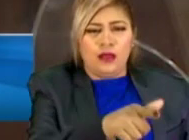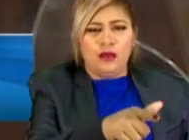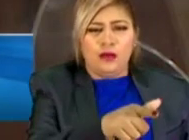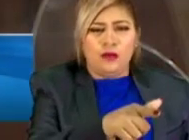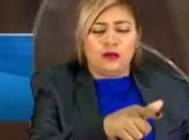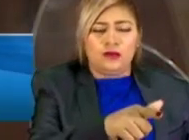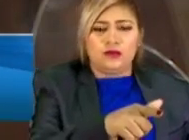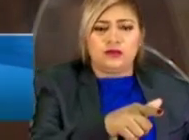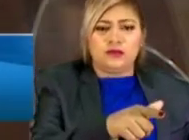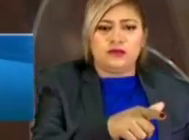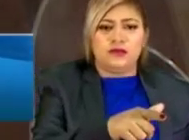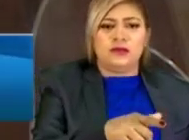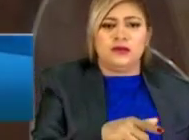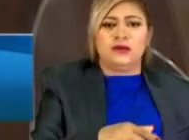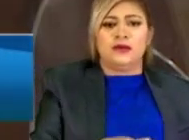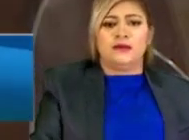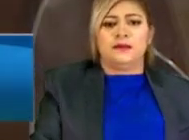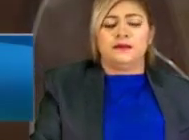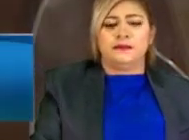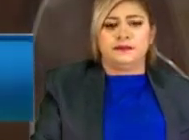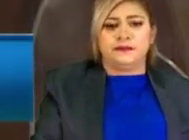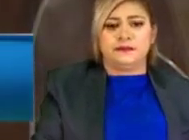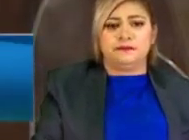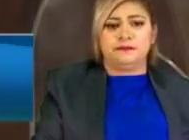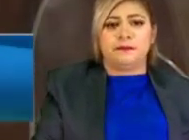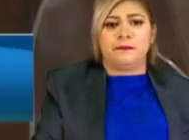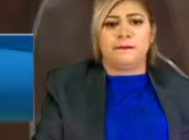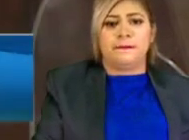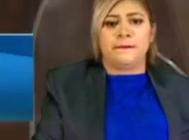desglosado de la siguiente manera.